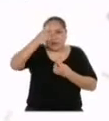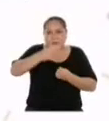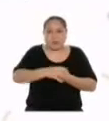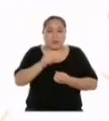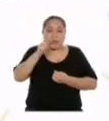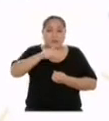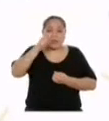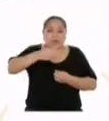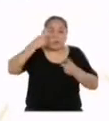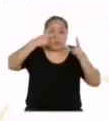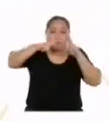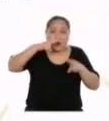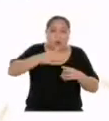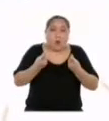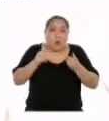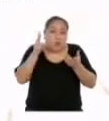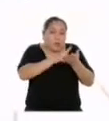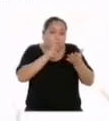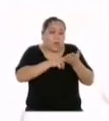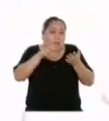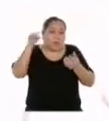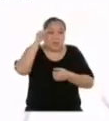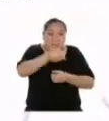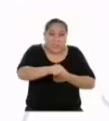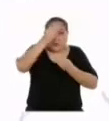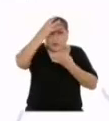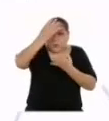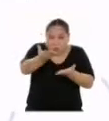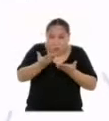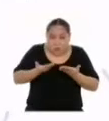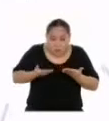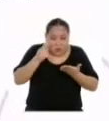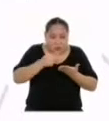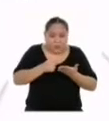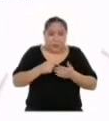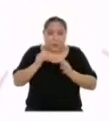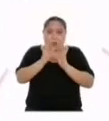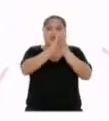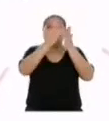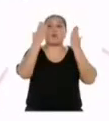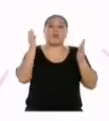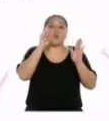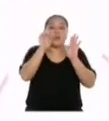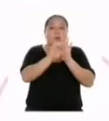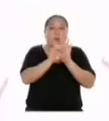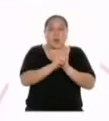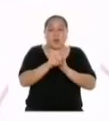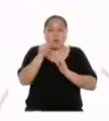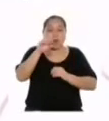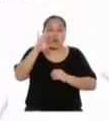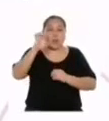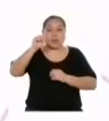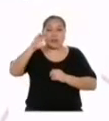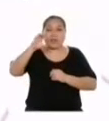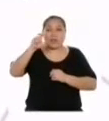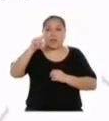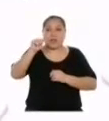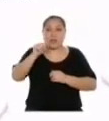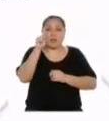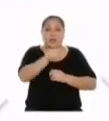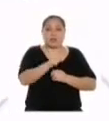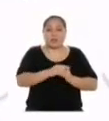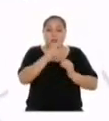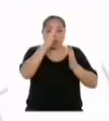que tenemos que observar al leer la información que se nos brinda. En los periódicos, por ejemplo, la escala es un elemento